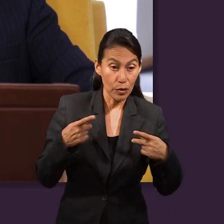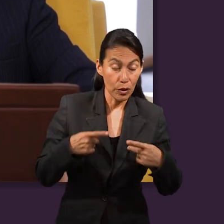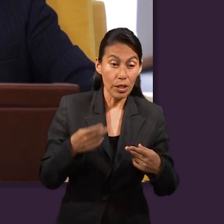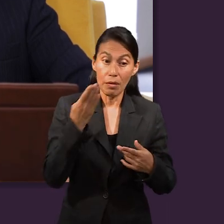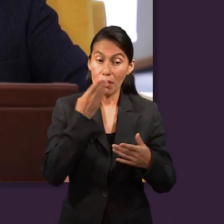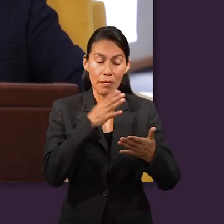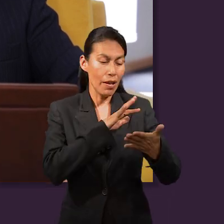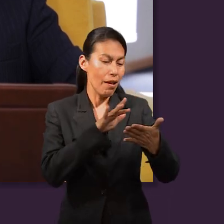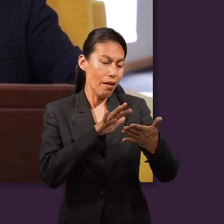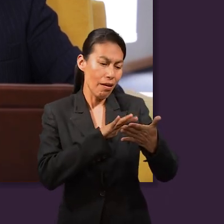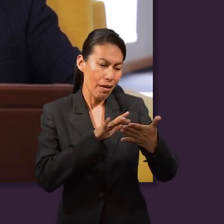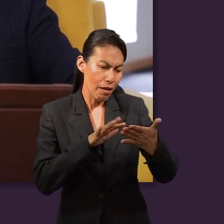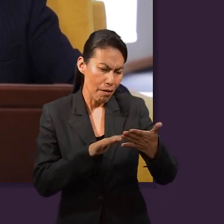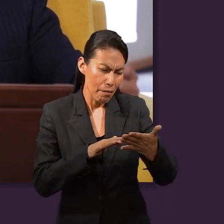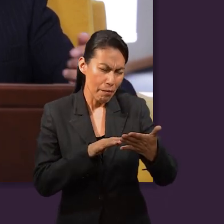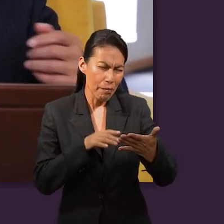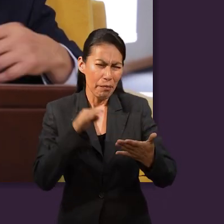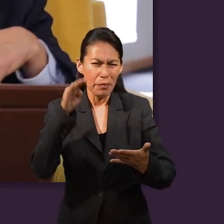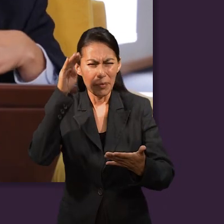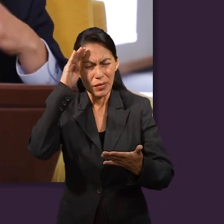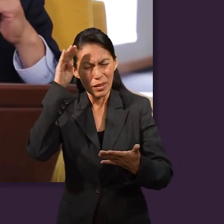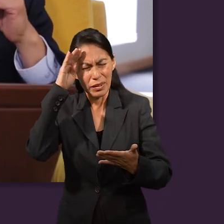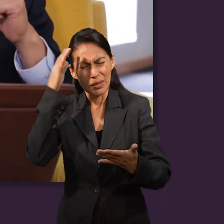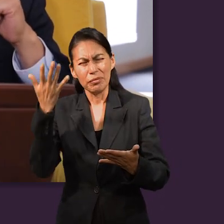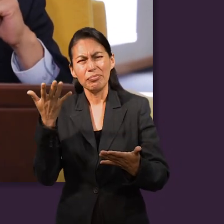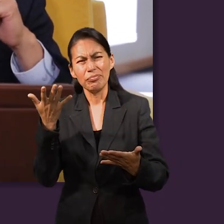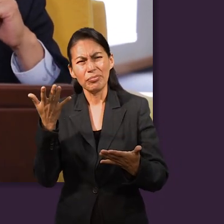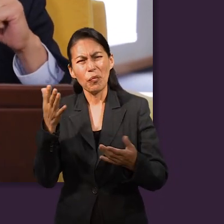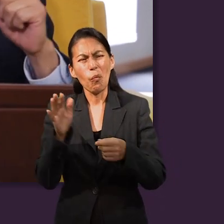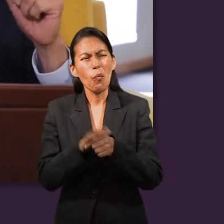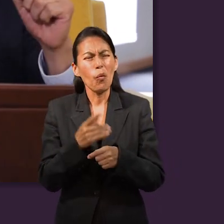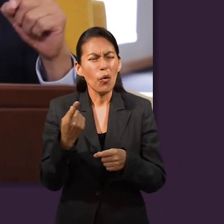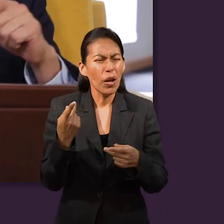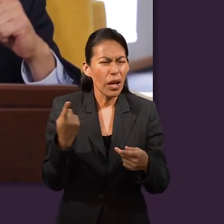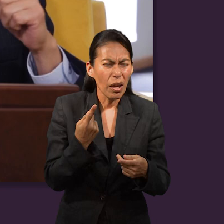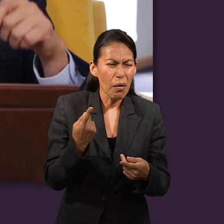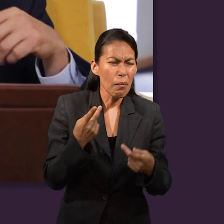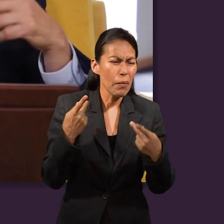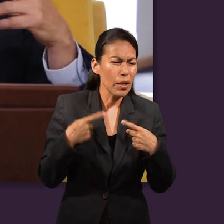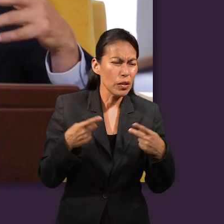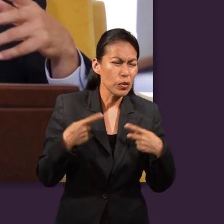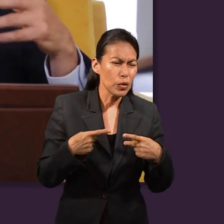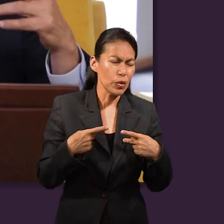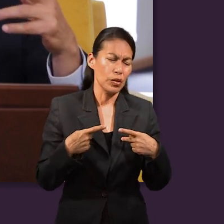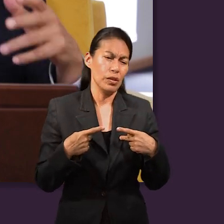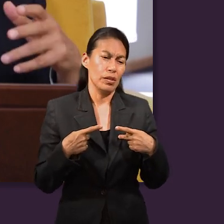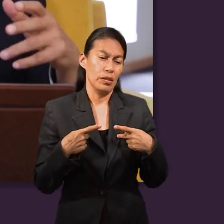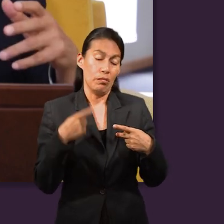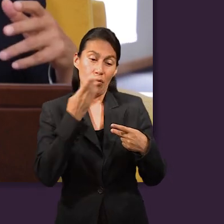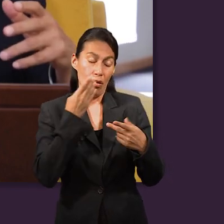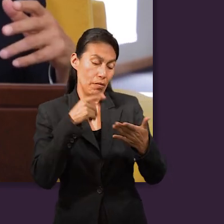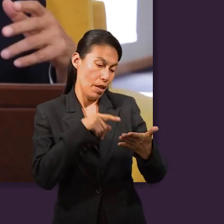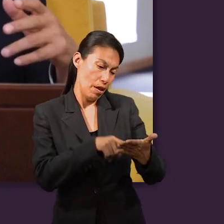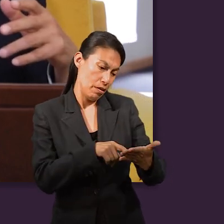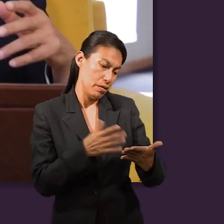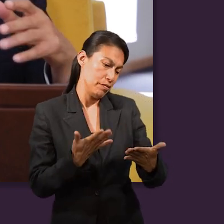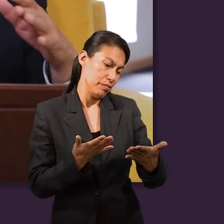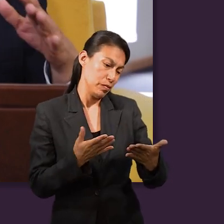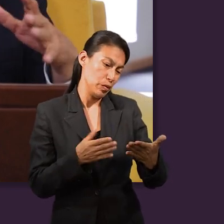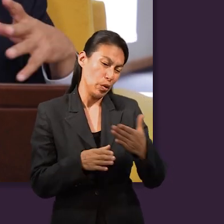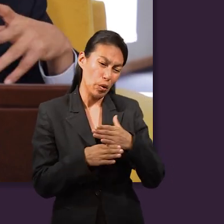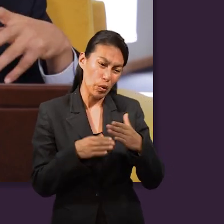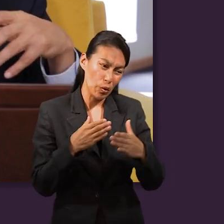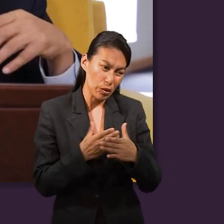siempre las personas cuando leen las sagradas escrituras se preguntan por qué de muchos de los personajes de las sagradas escrituras